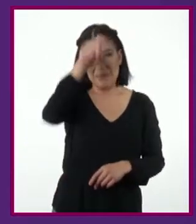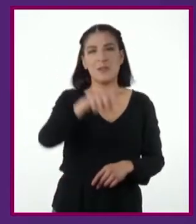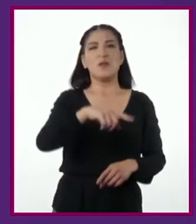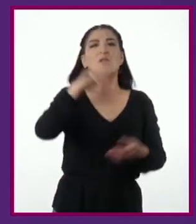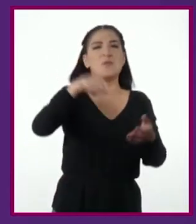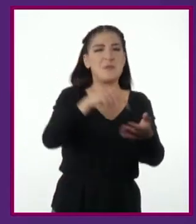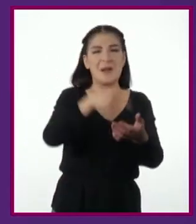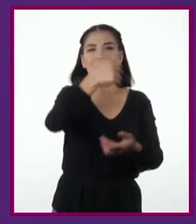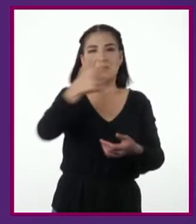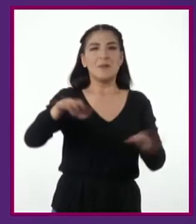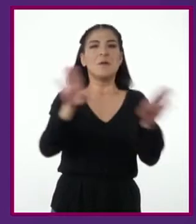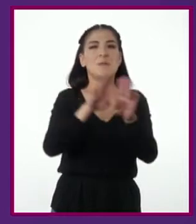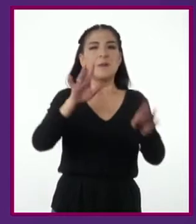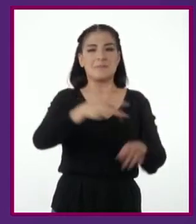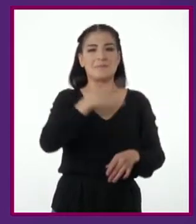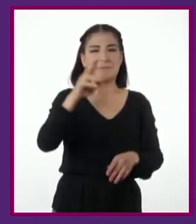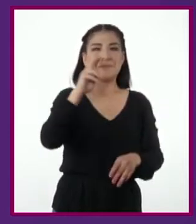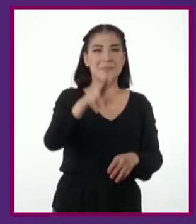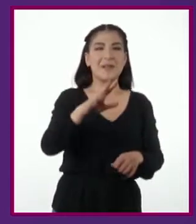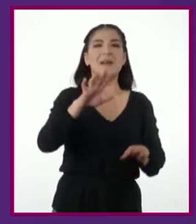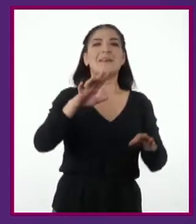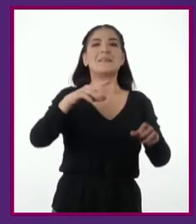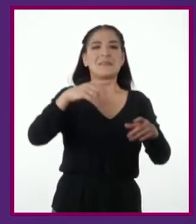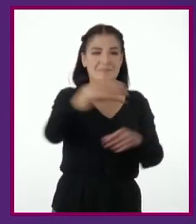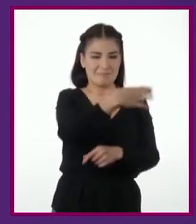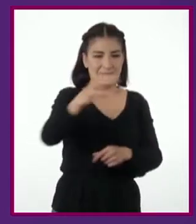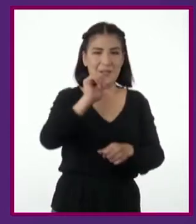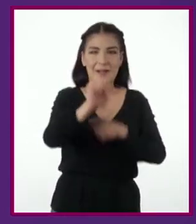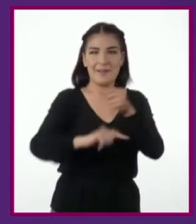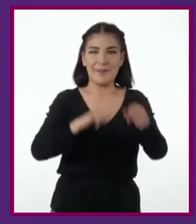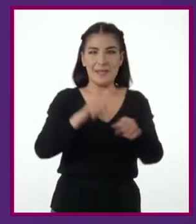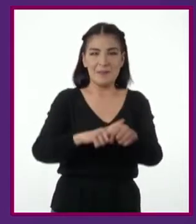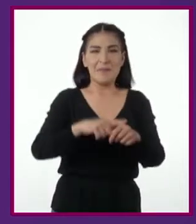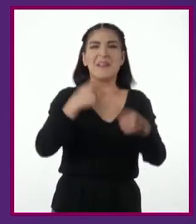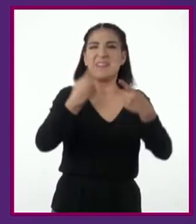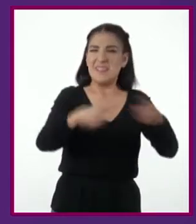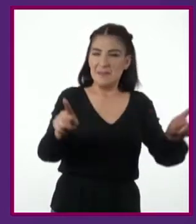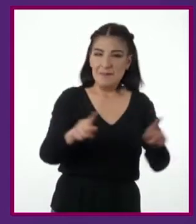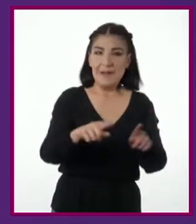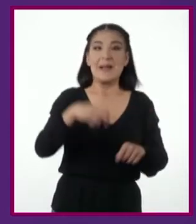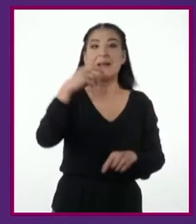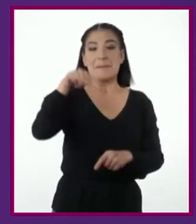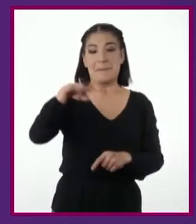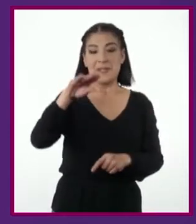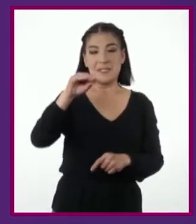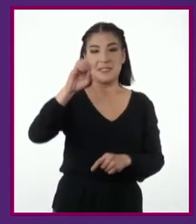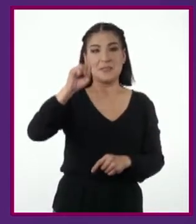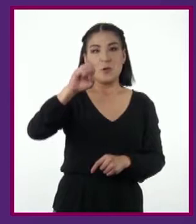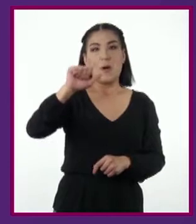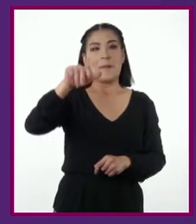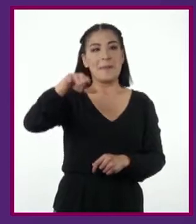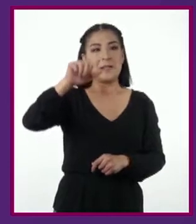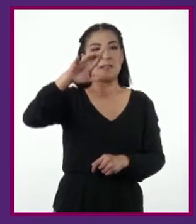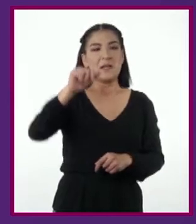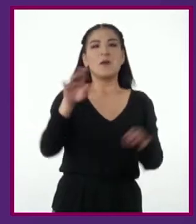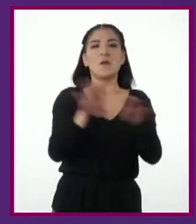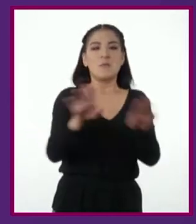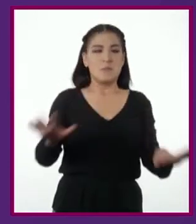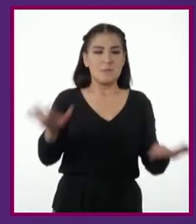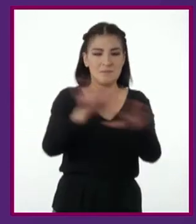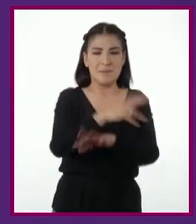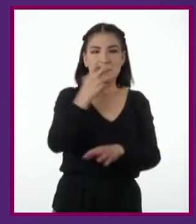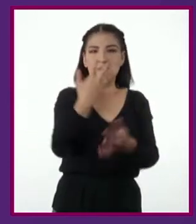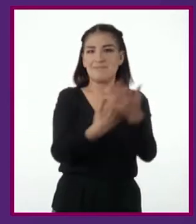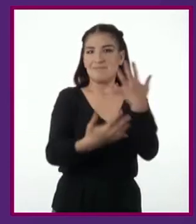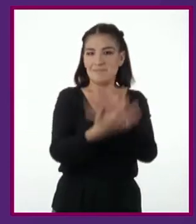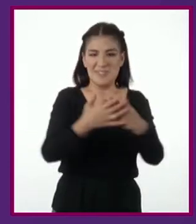ganadería fue el eje central de su agricultura. En Mesoamérica se desarrolló un sistema de producción agrícola manual